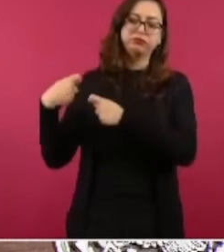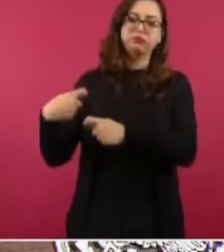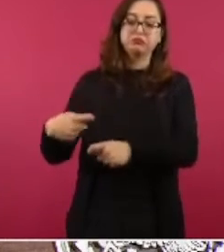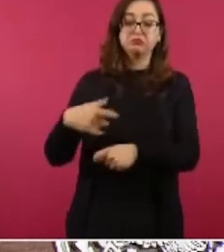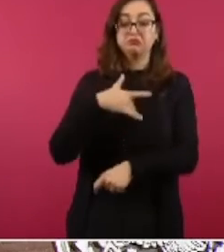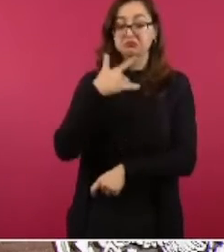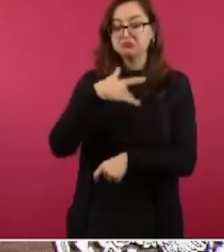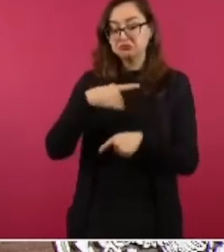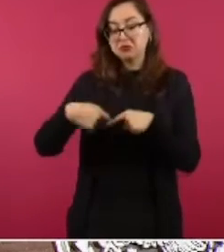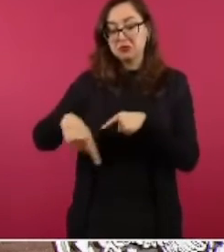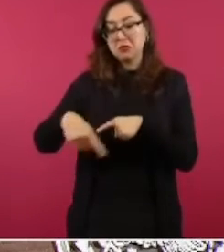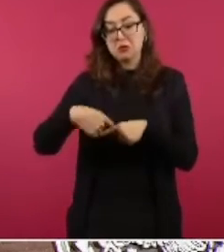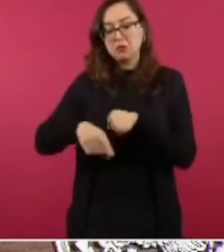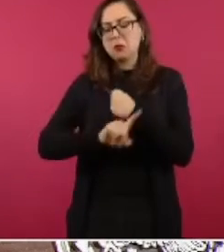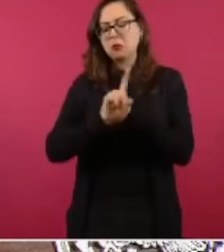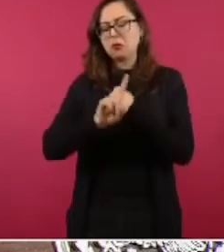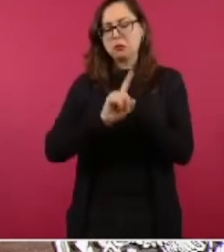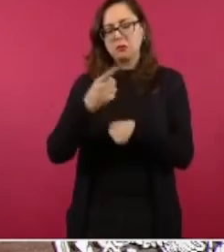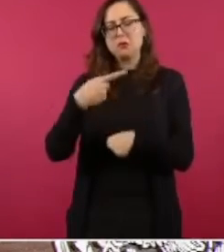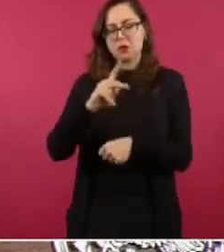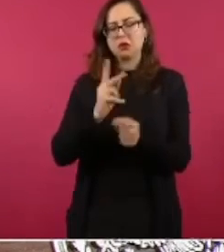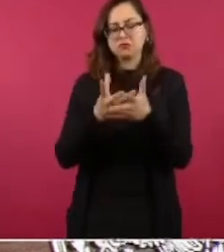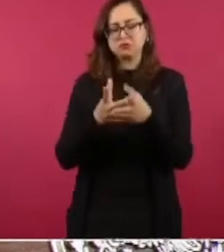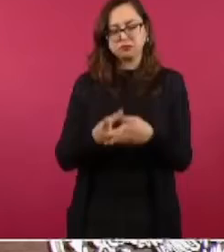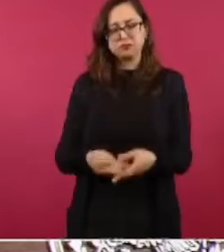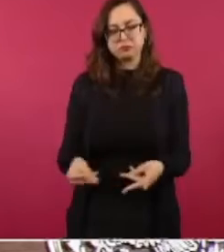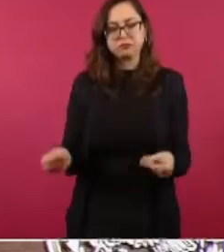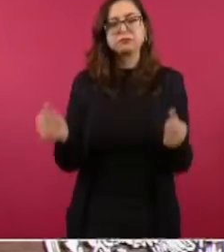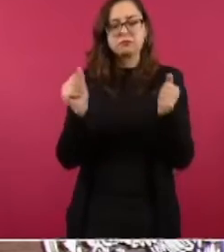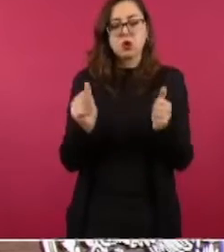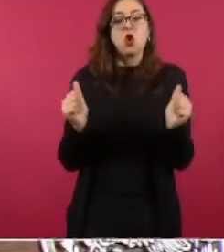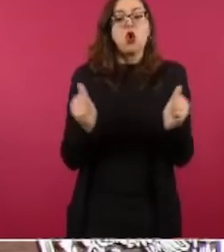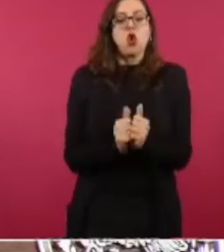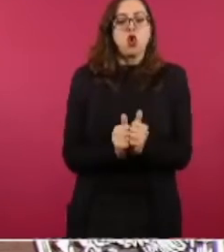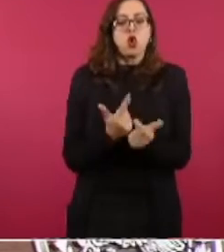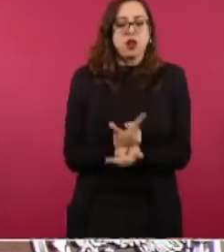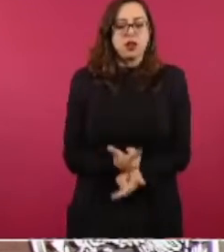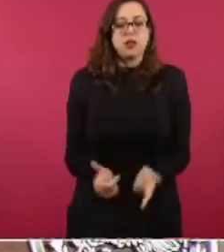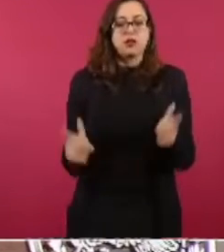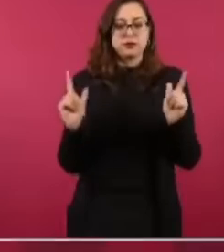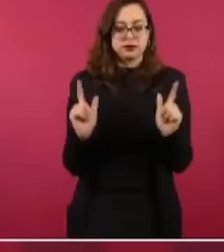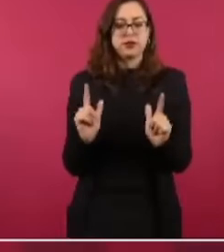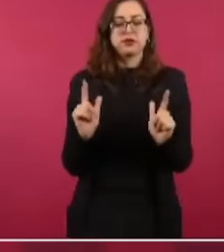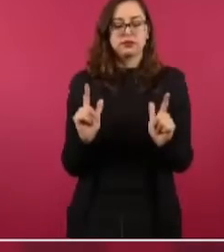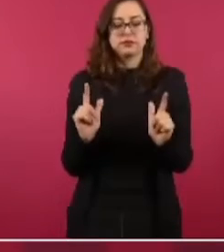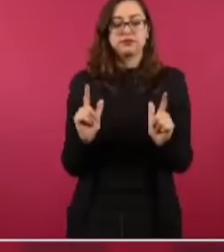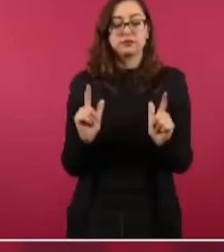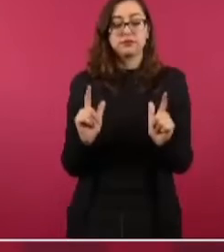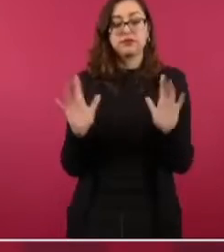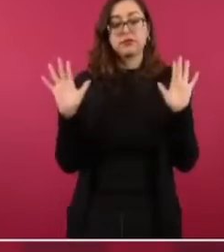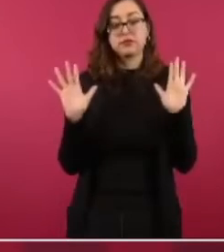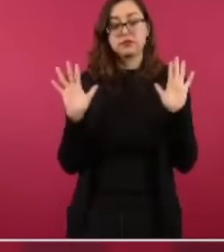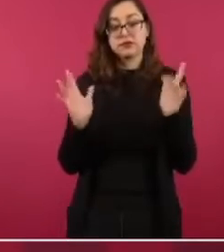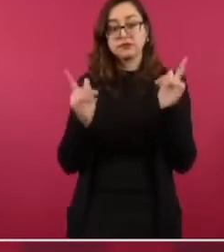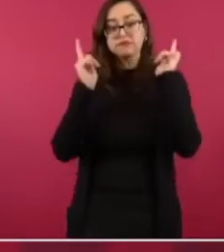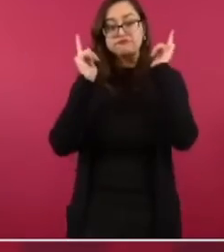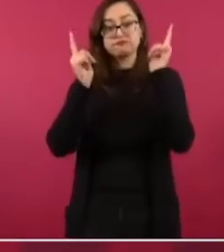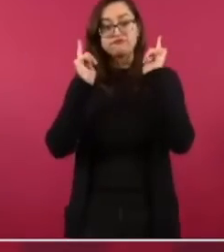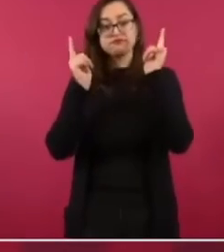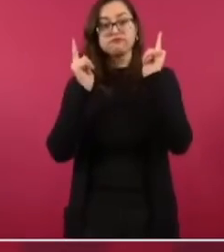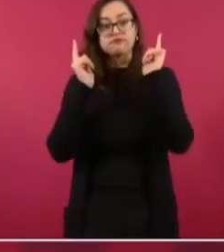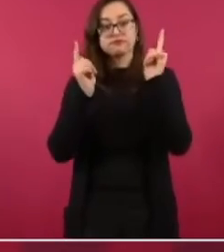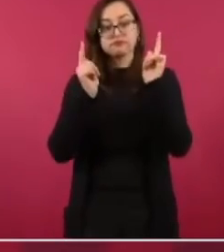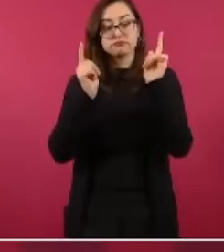resolver sus asuntos en libertad, y deseo eso, y deseo para